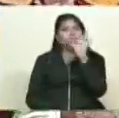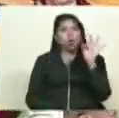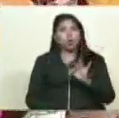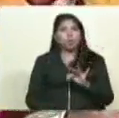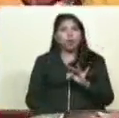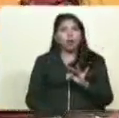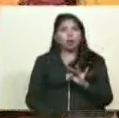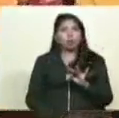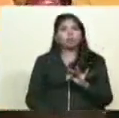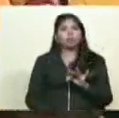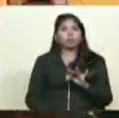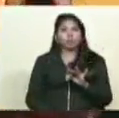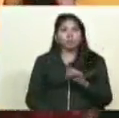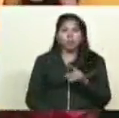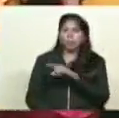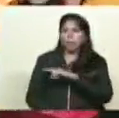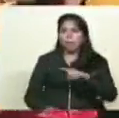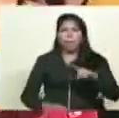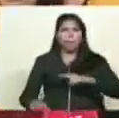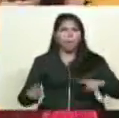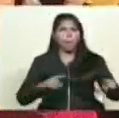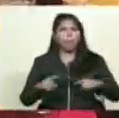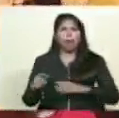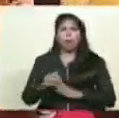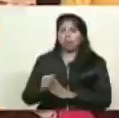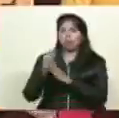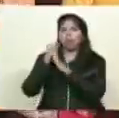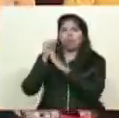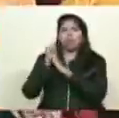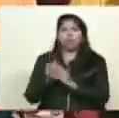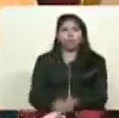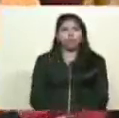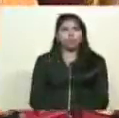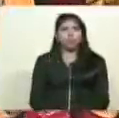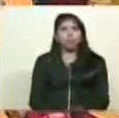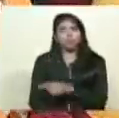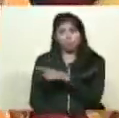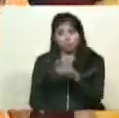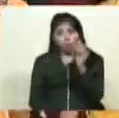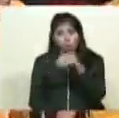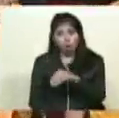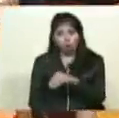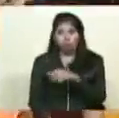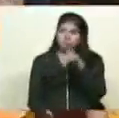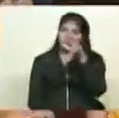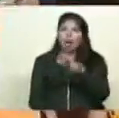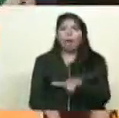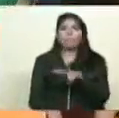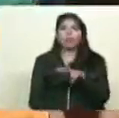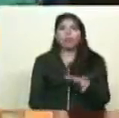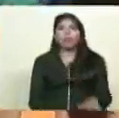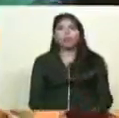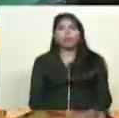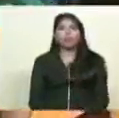de coordinación y liderazgo de los CPT. De acuerdo. Aprobado.